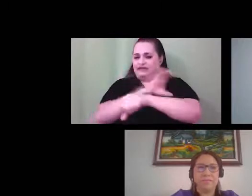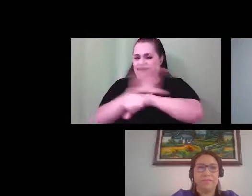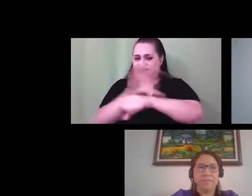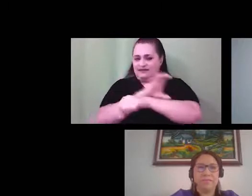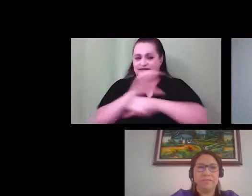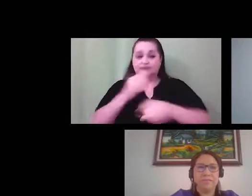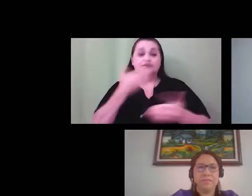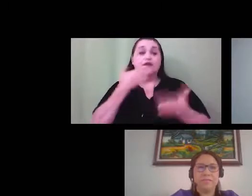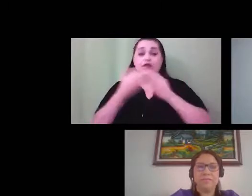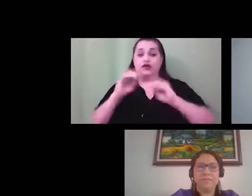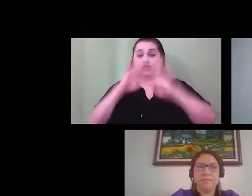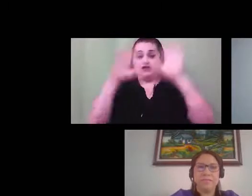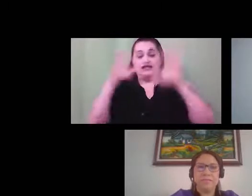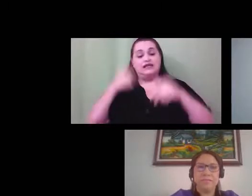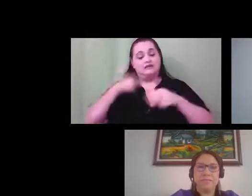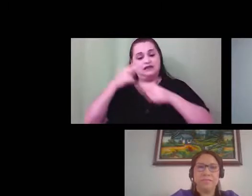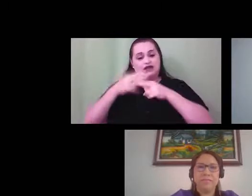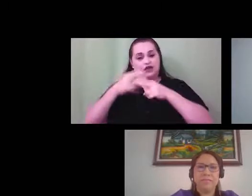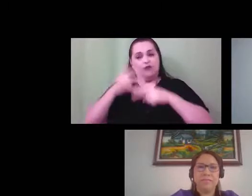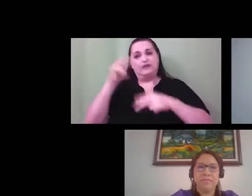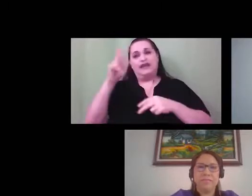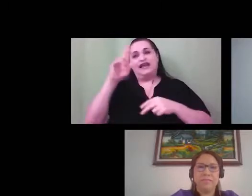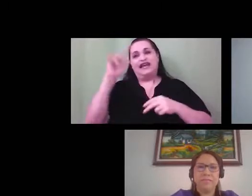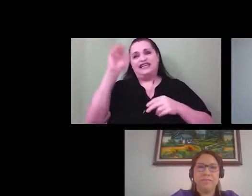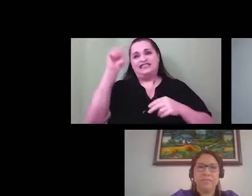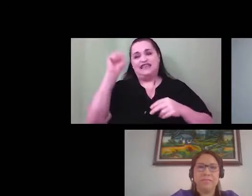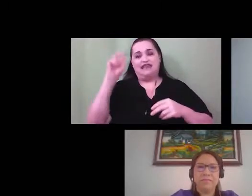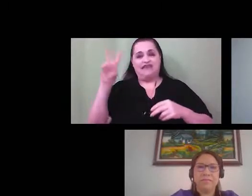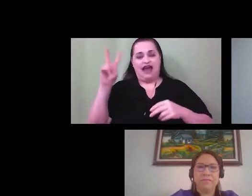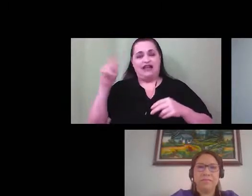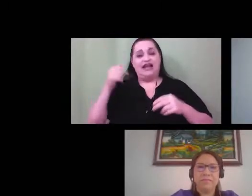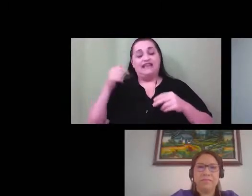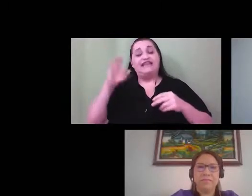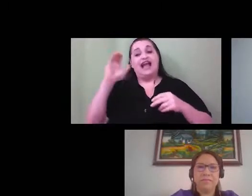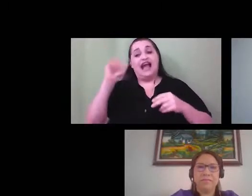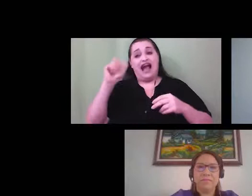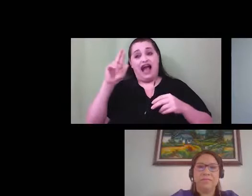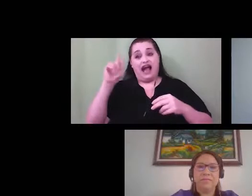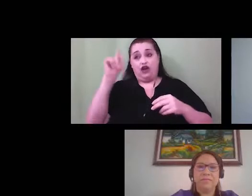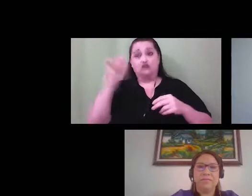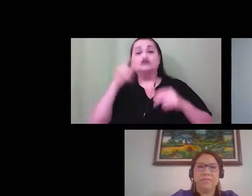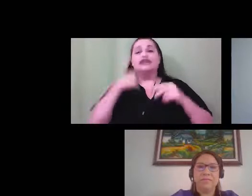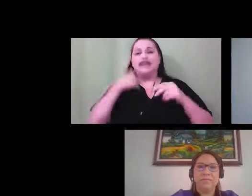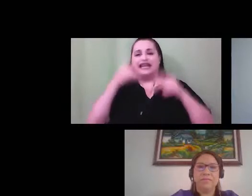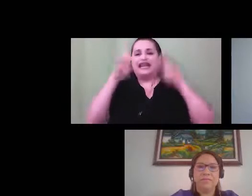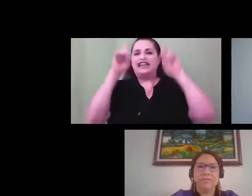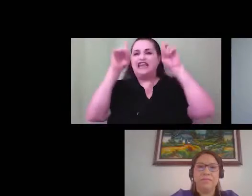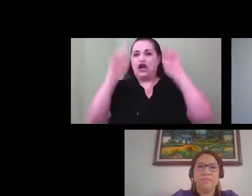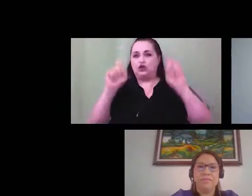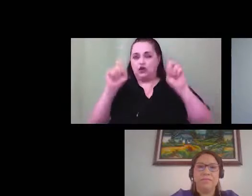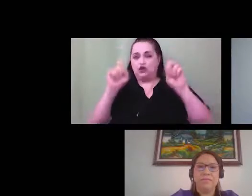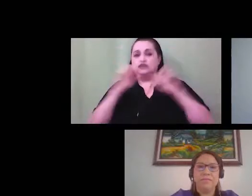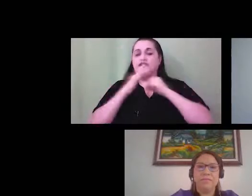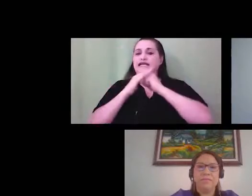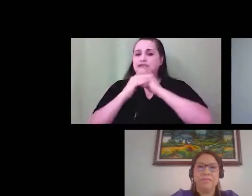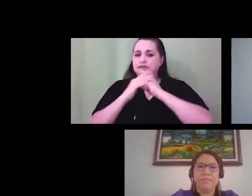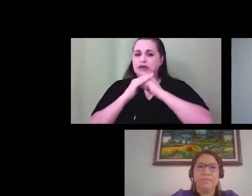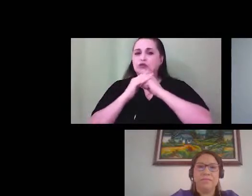Buenos días, mi nombre es Crisia Vargas. Carlos cuenta con un diagnóstico de espectro